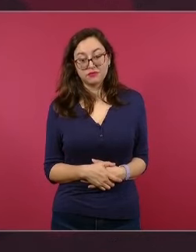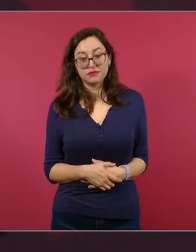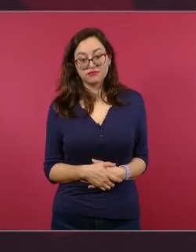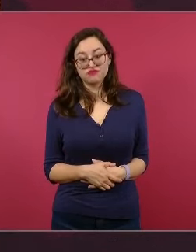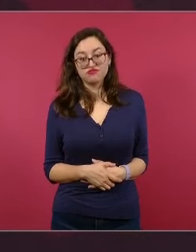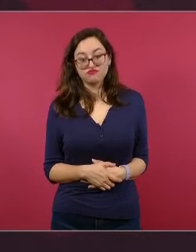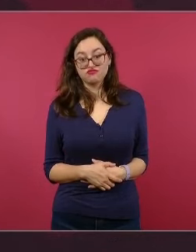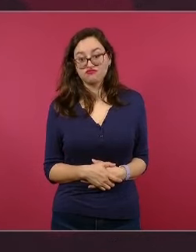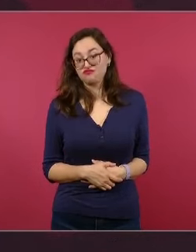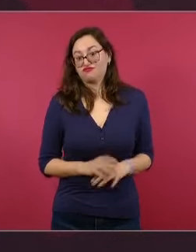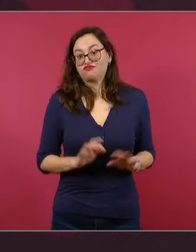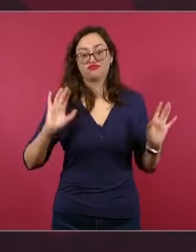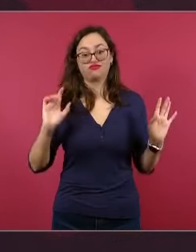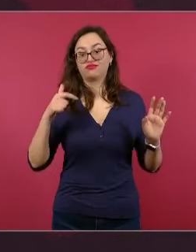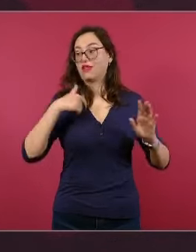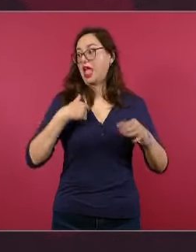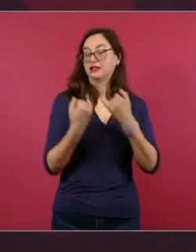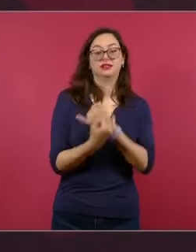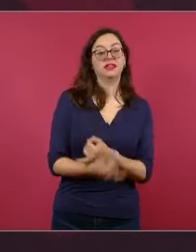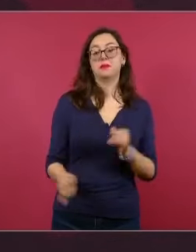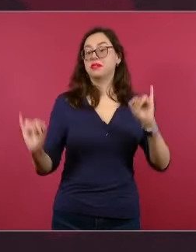y a paso de